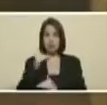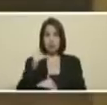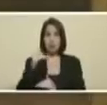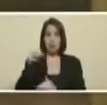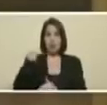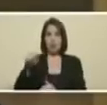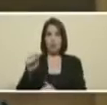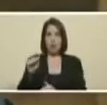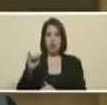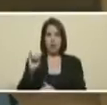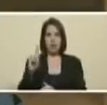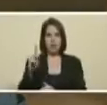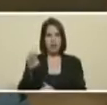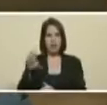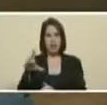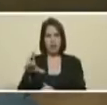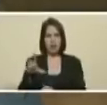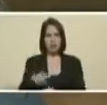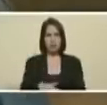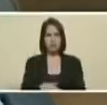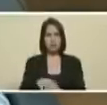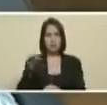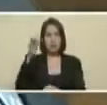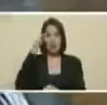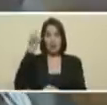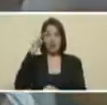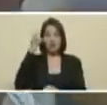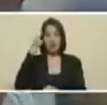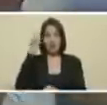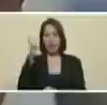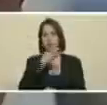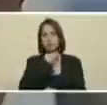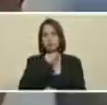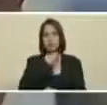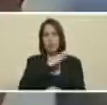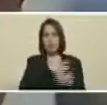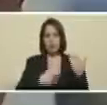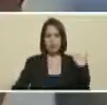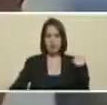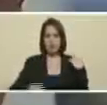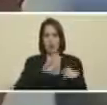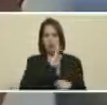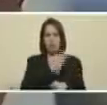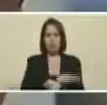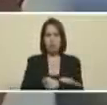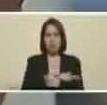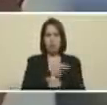Michael Moreno, fiscal general de la República, presidente del Poder Ciudadano,